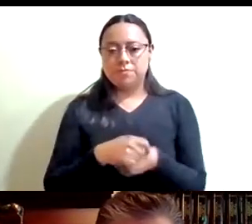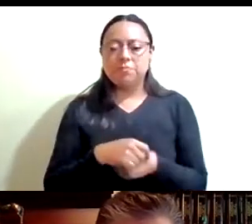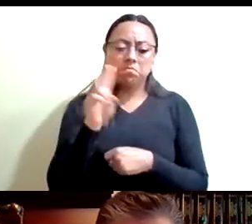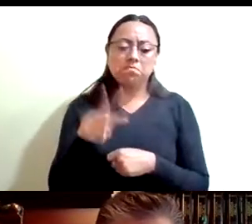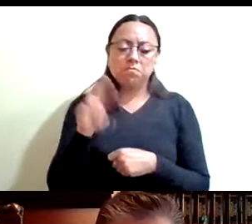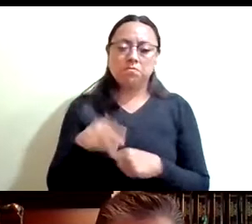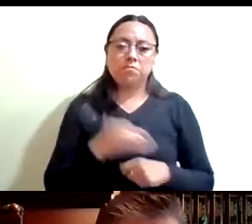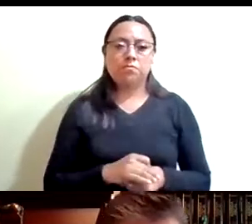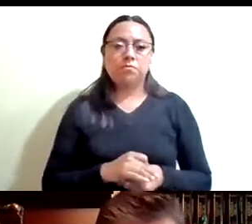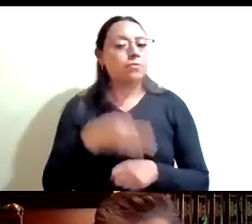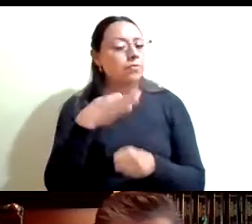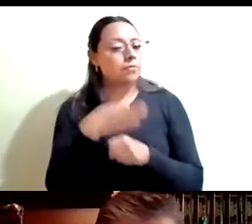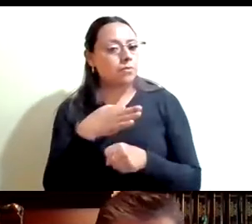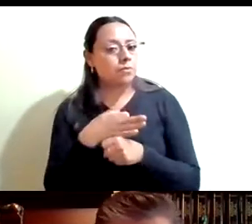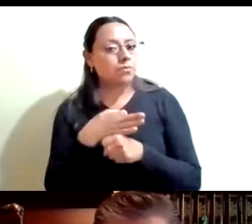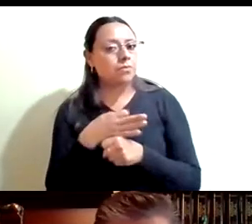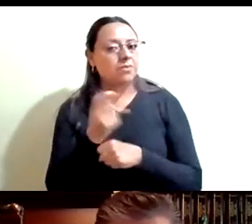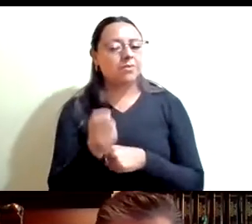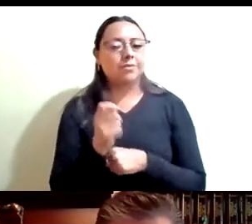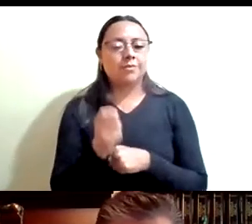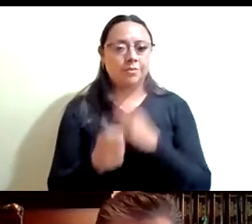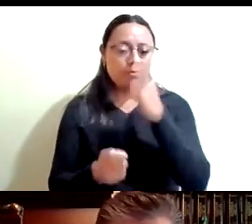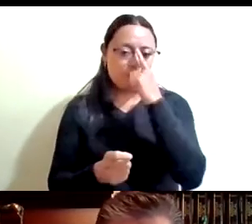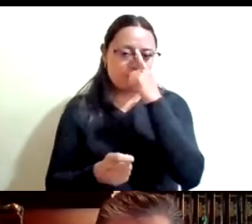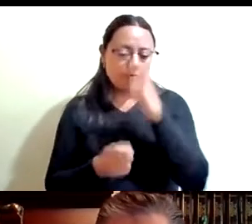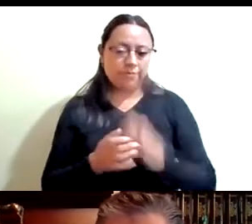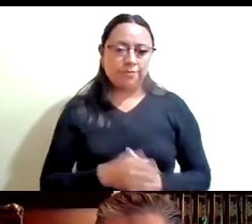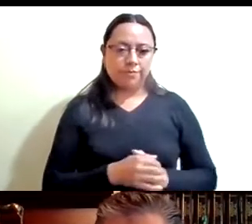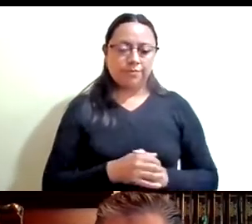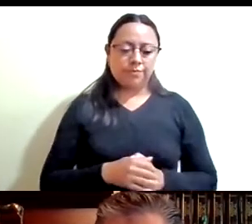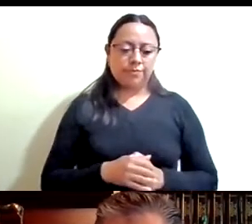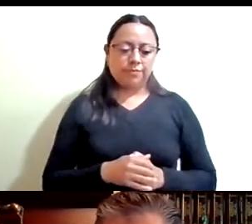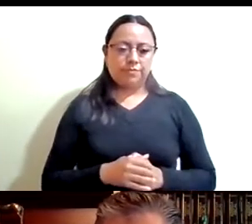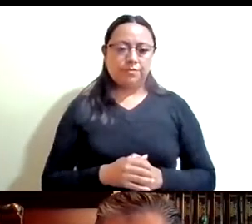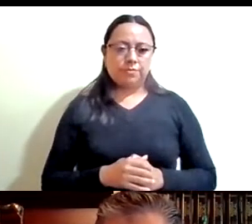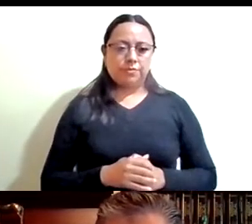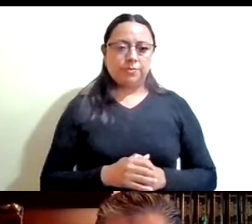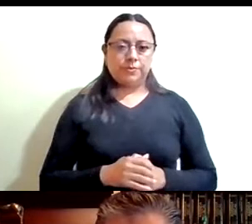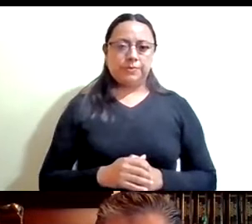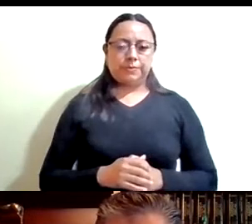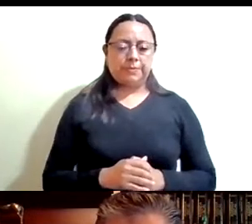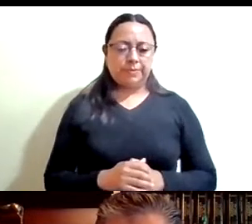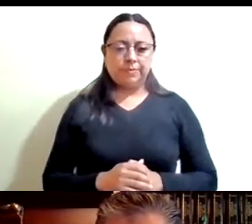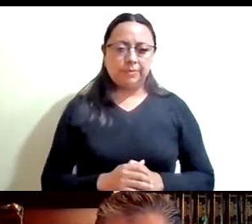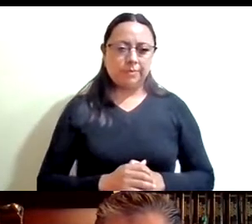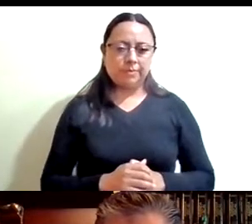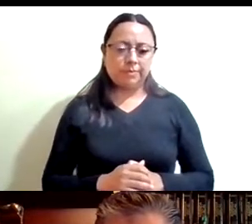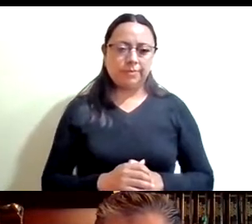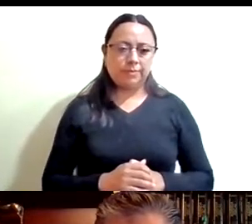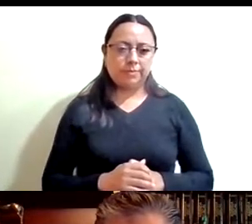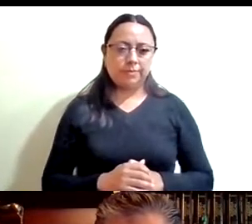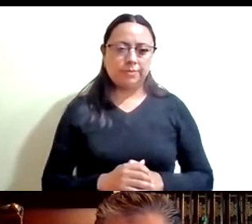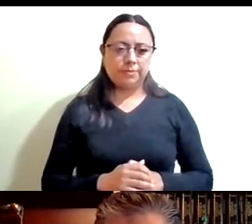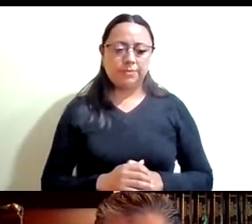efectivamente no es un asunto de darle una cuestión de